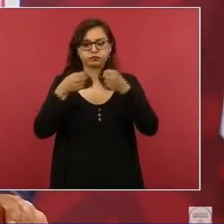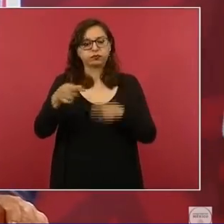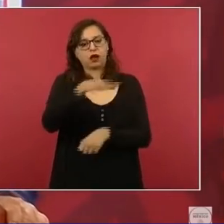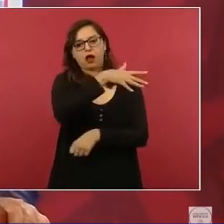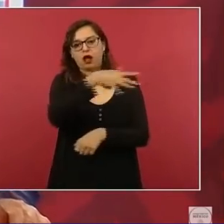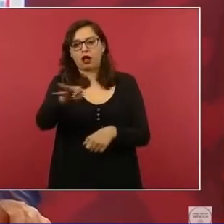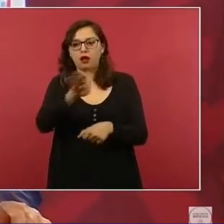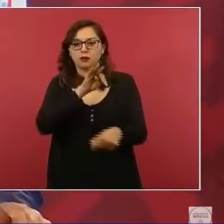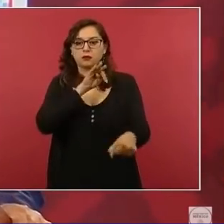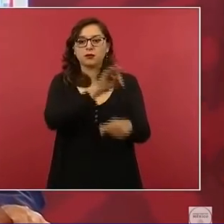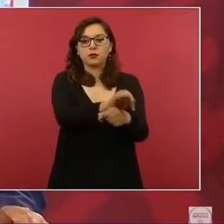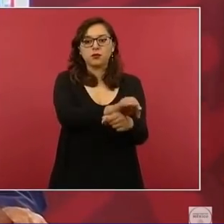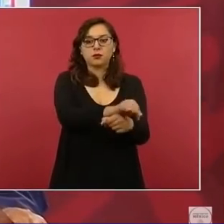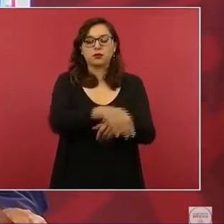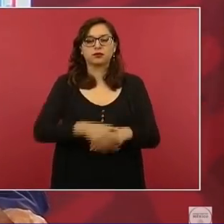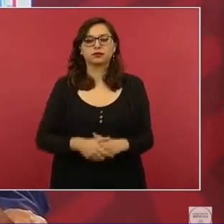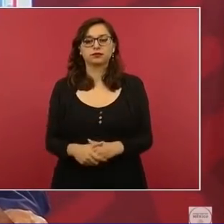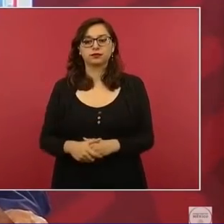¿También pedido el colegado,